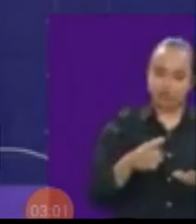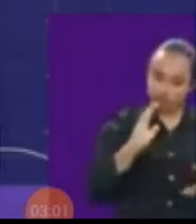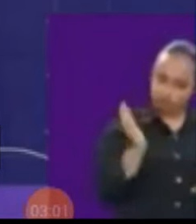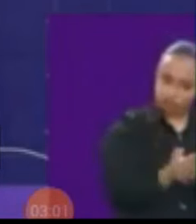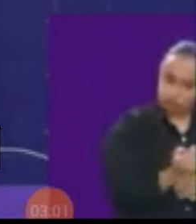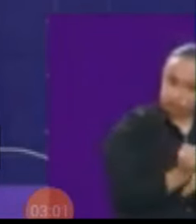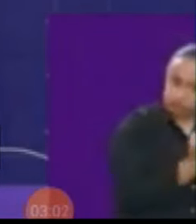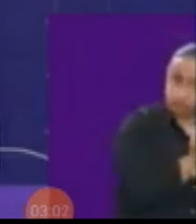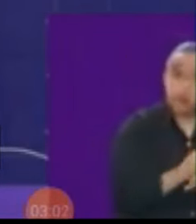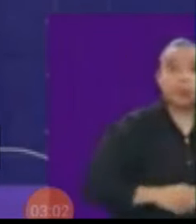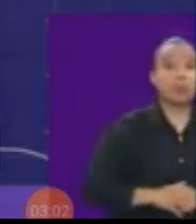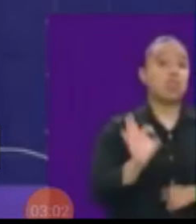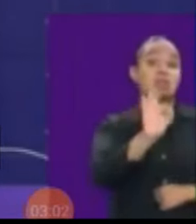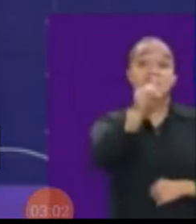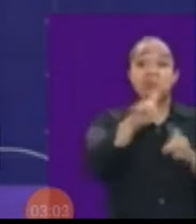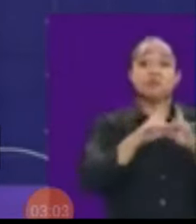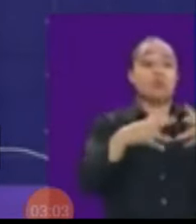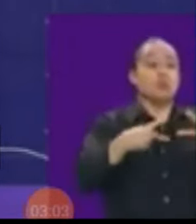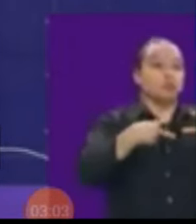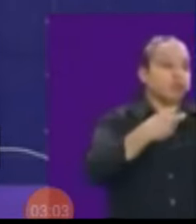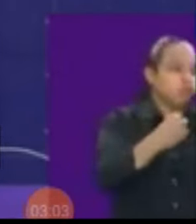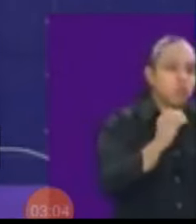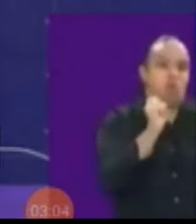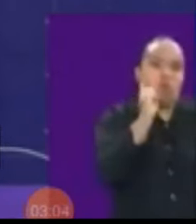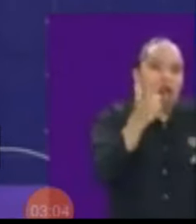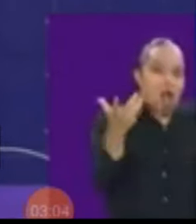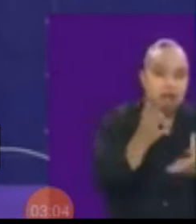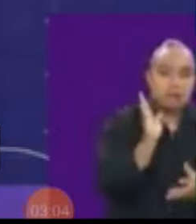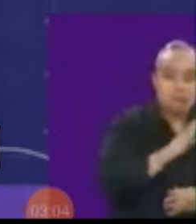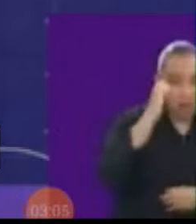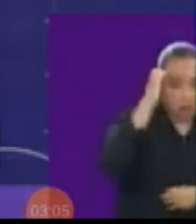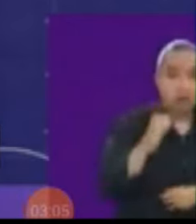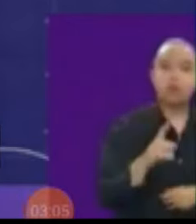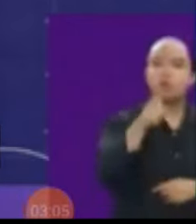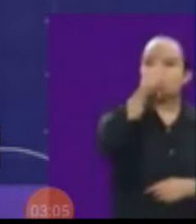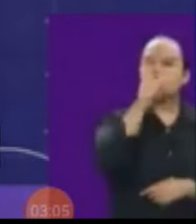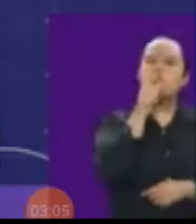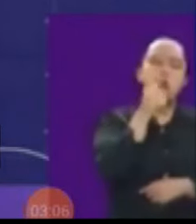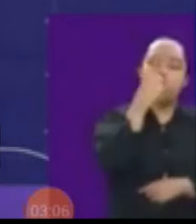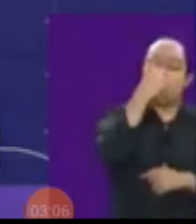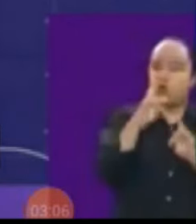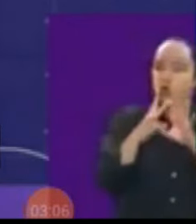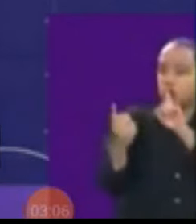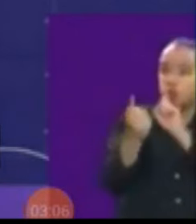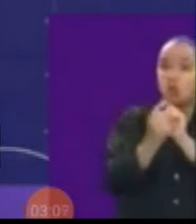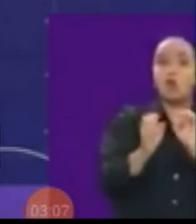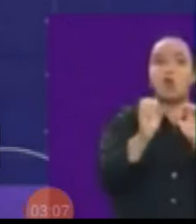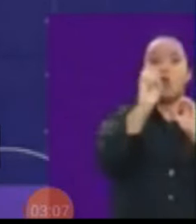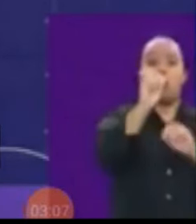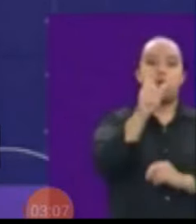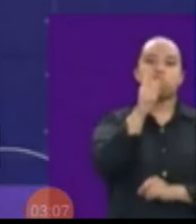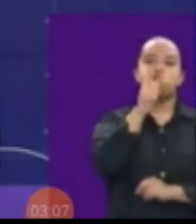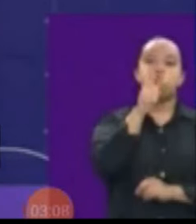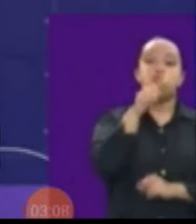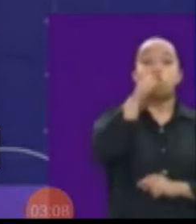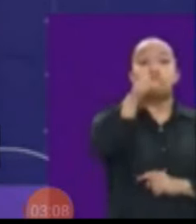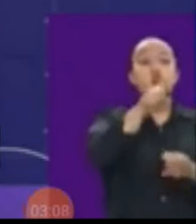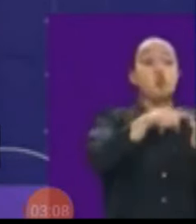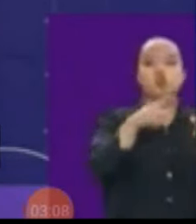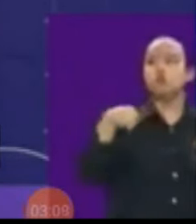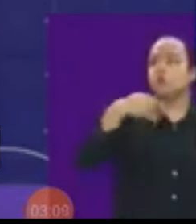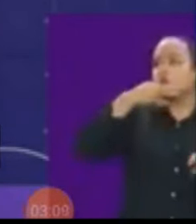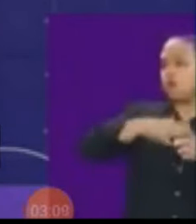las calles. Lo que nos quita la paz son las redes criminales que nos extorsionan, quienes